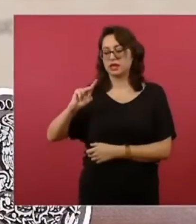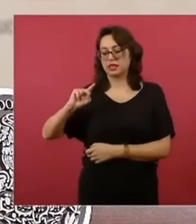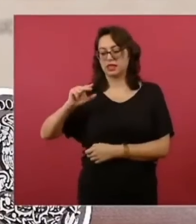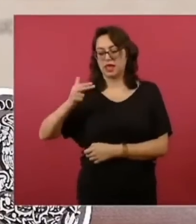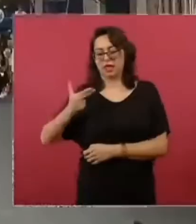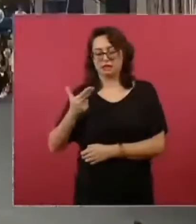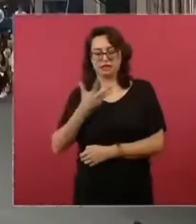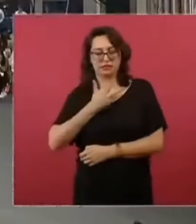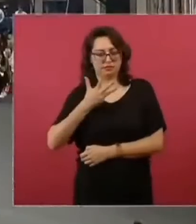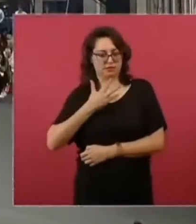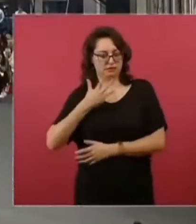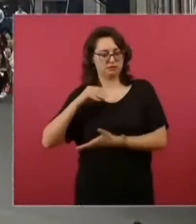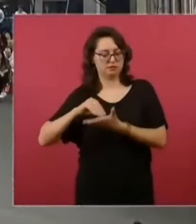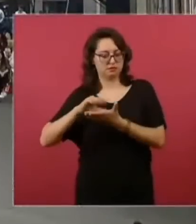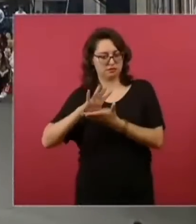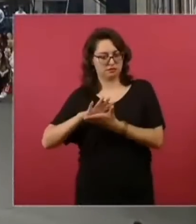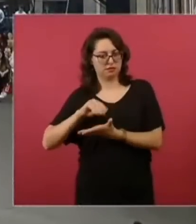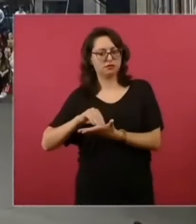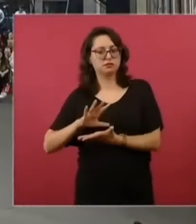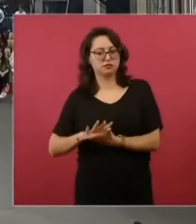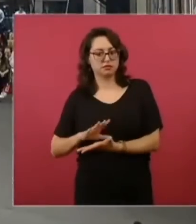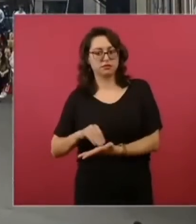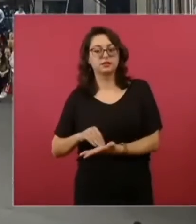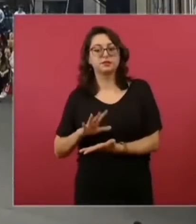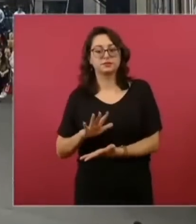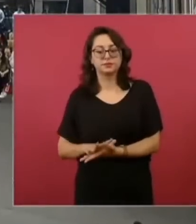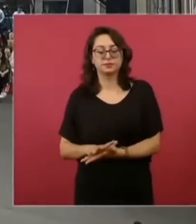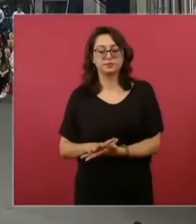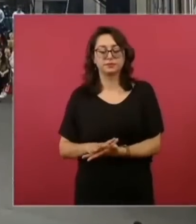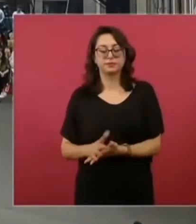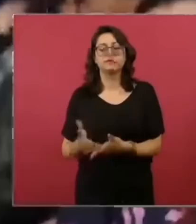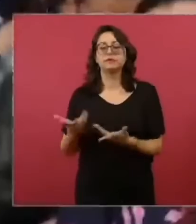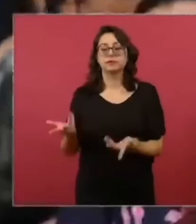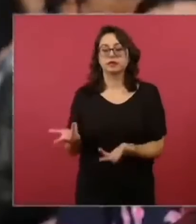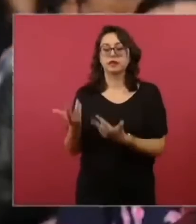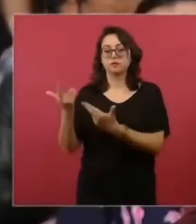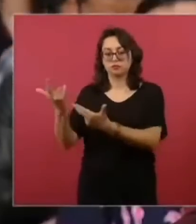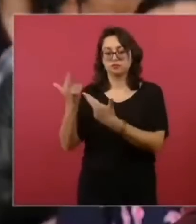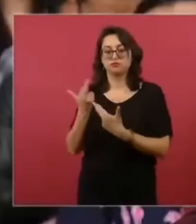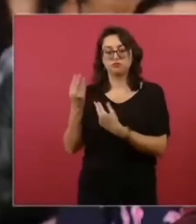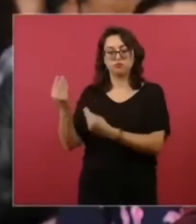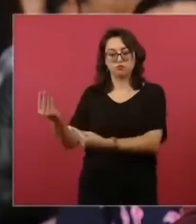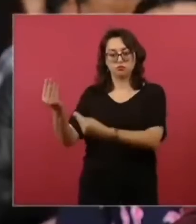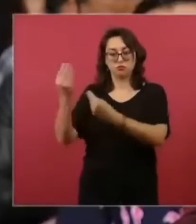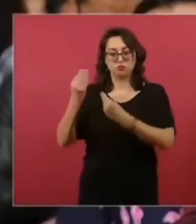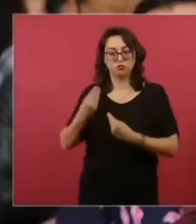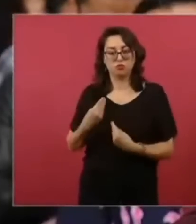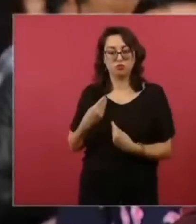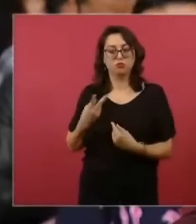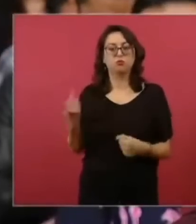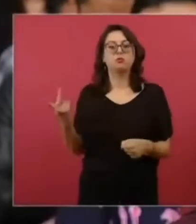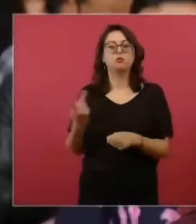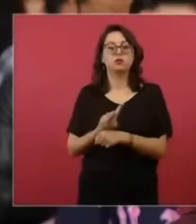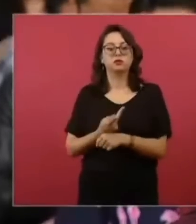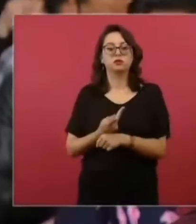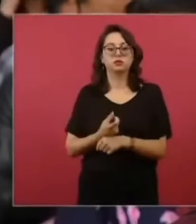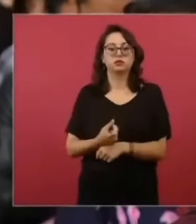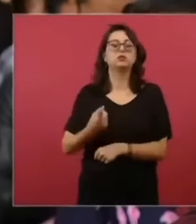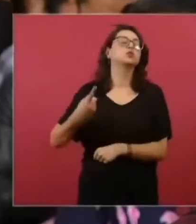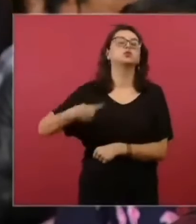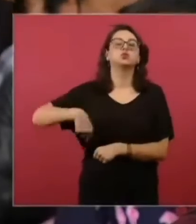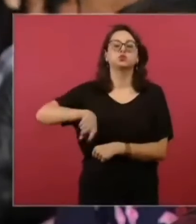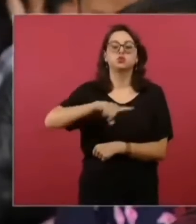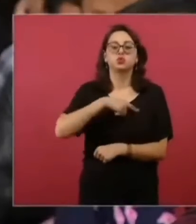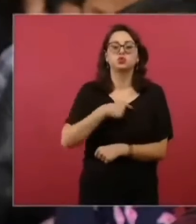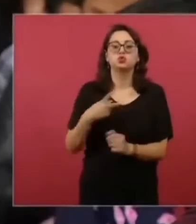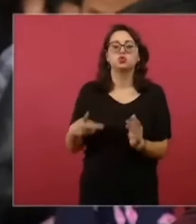CNDH y que también ya nos dieron contestación y nos entregaron la documentación, porque resulta que estuvimos